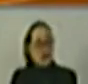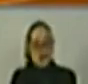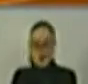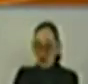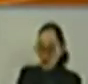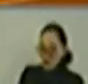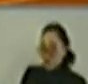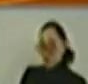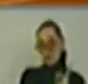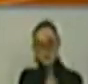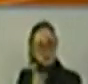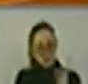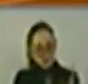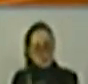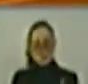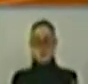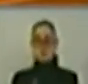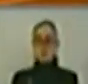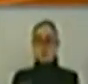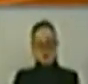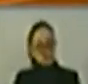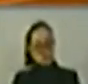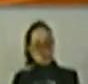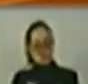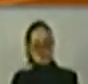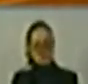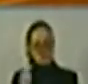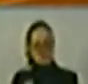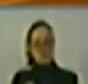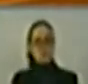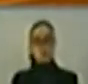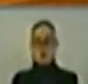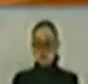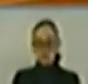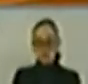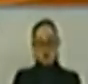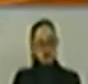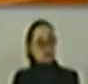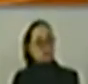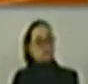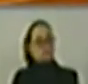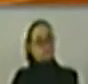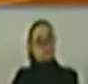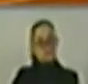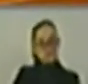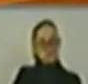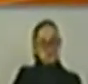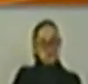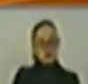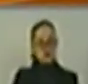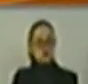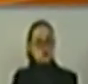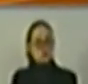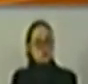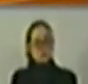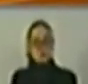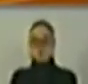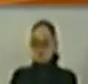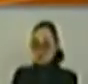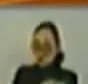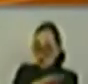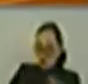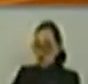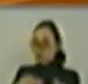el deporte, fortaleciendo instituciones y brindando apoyo. Con la unión de